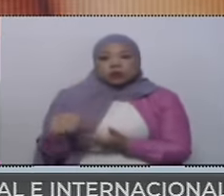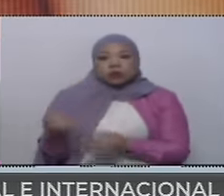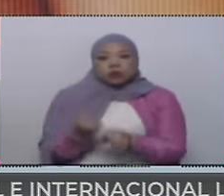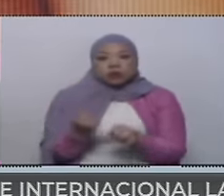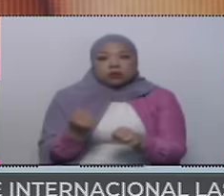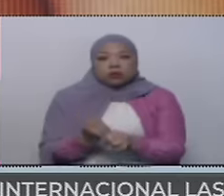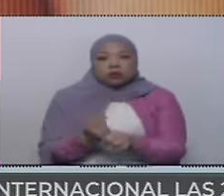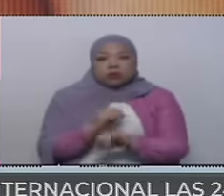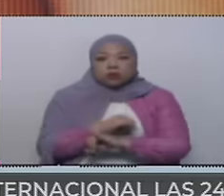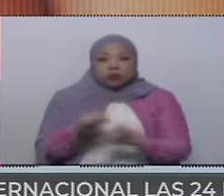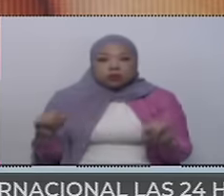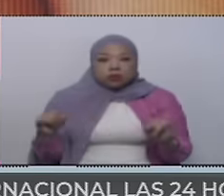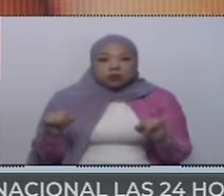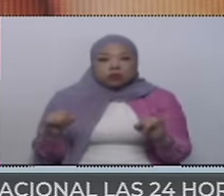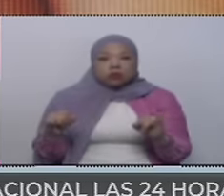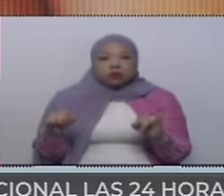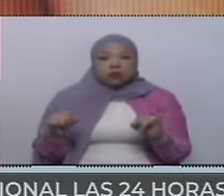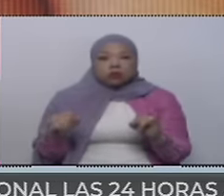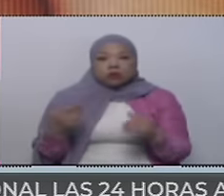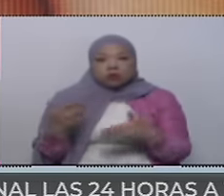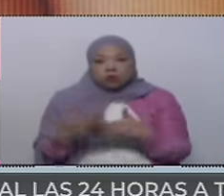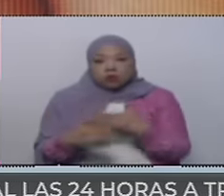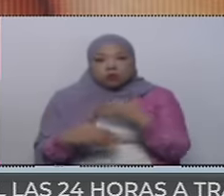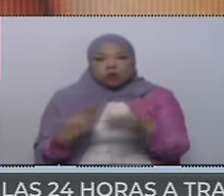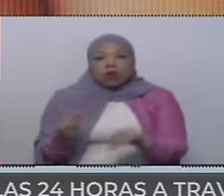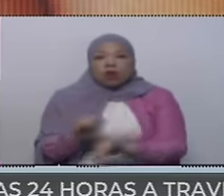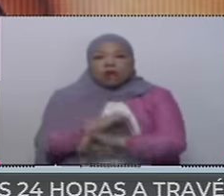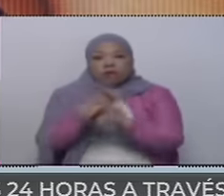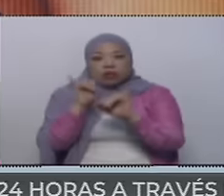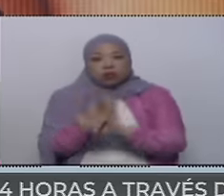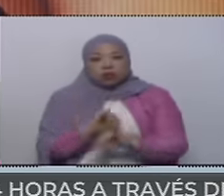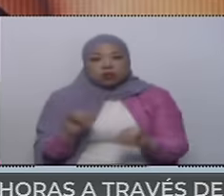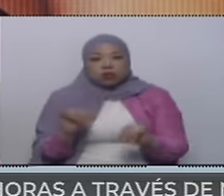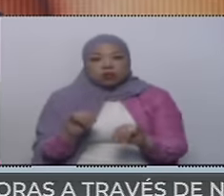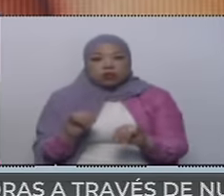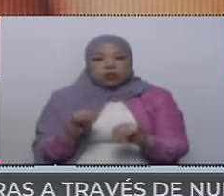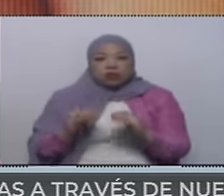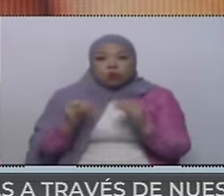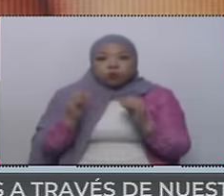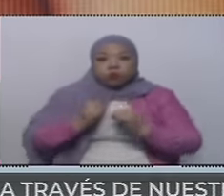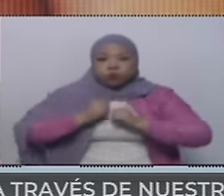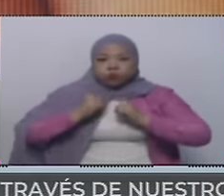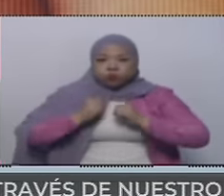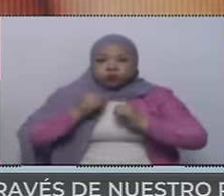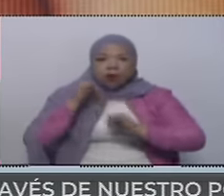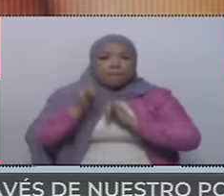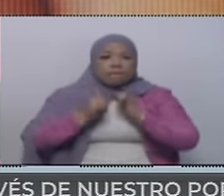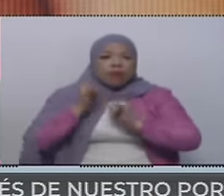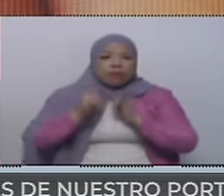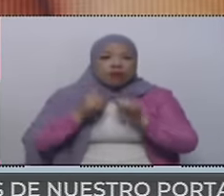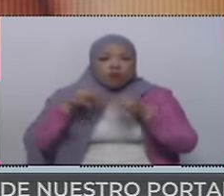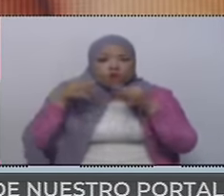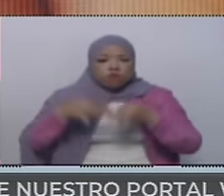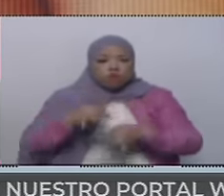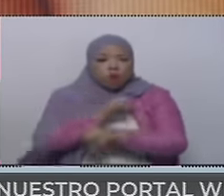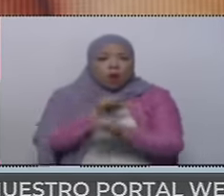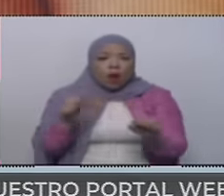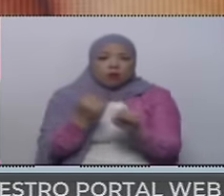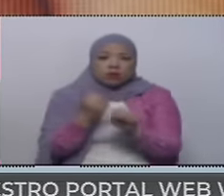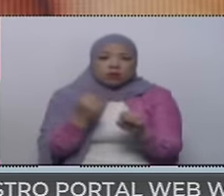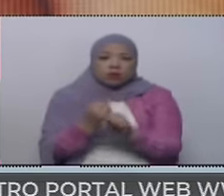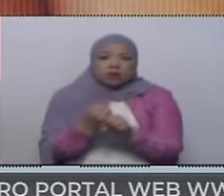se destapa empieza la lactancia y están felices, y esos muchachos crecen saludables, fuertes, bueno,